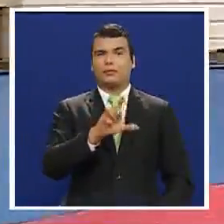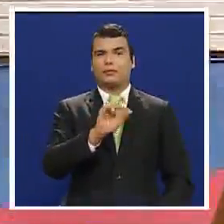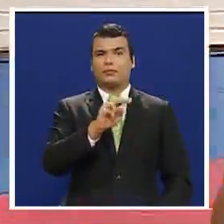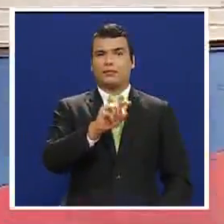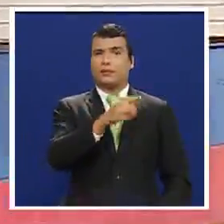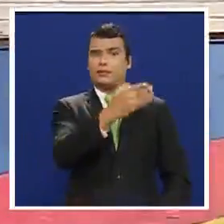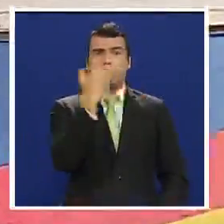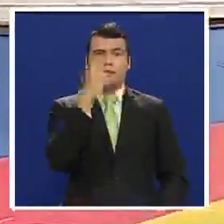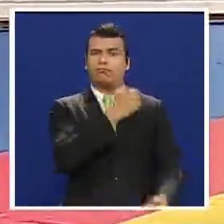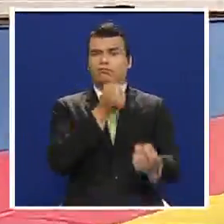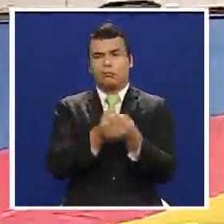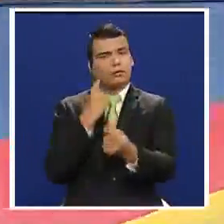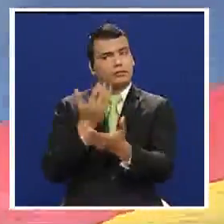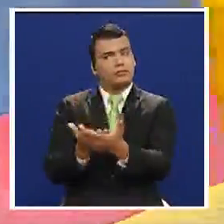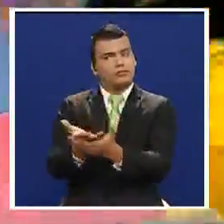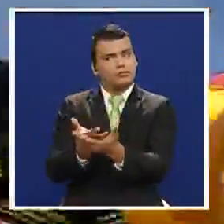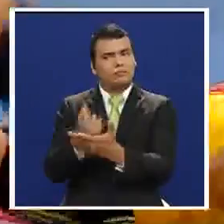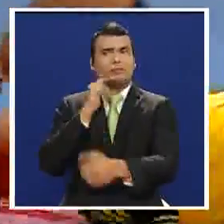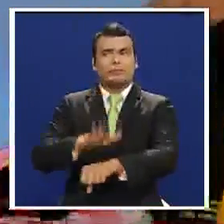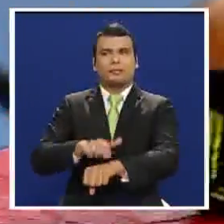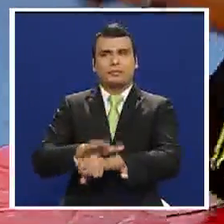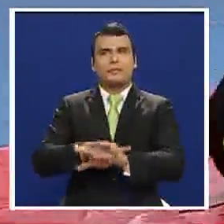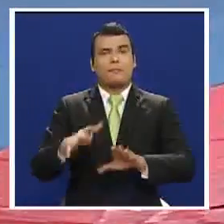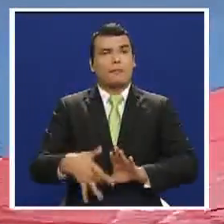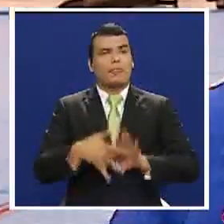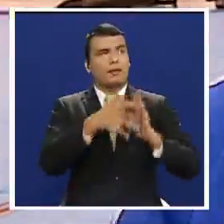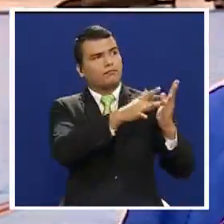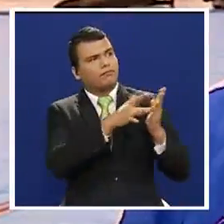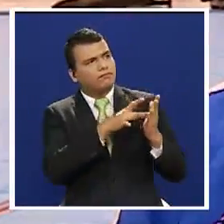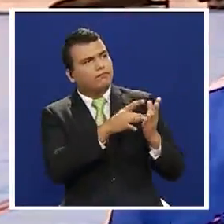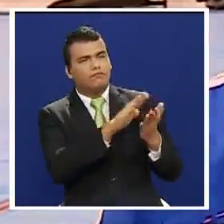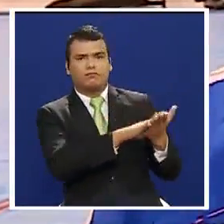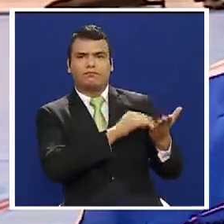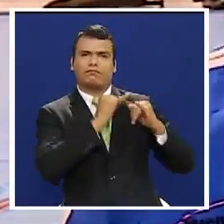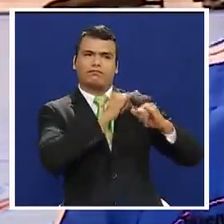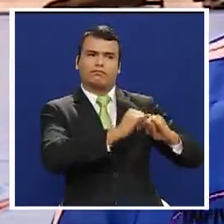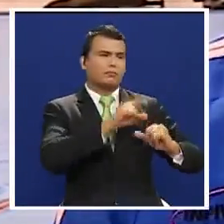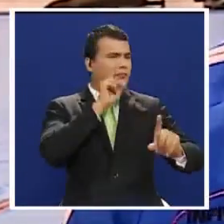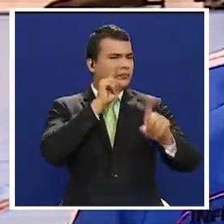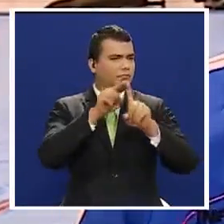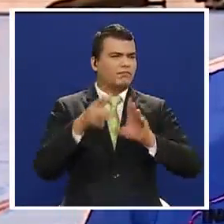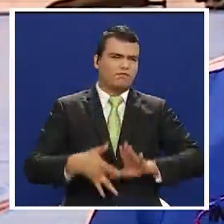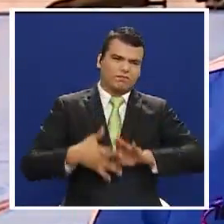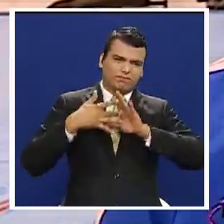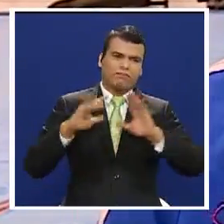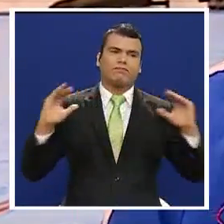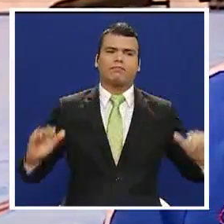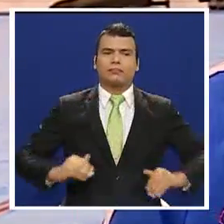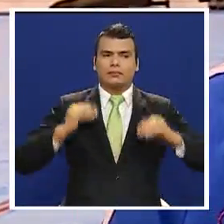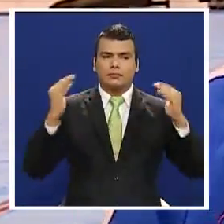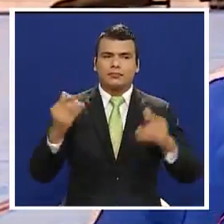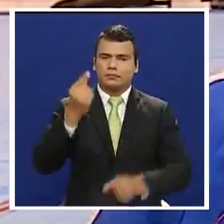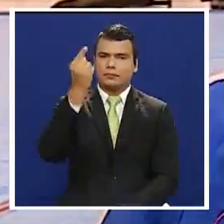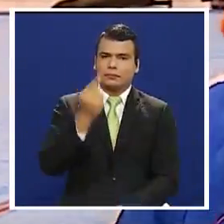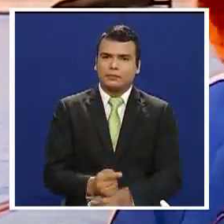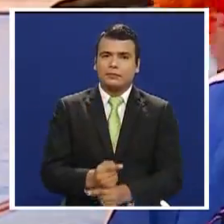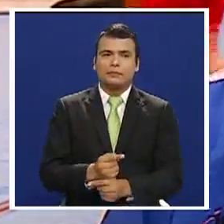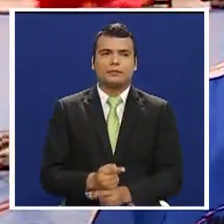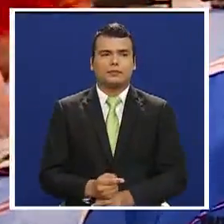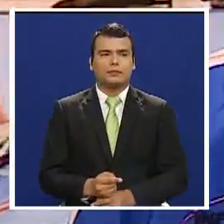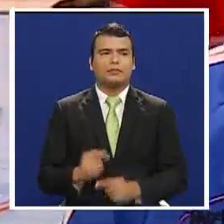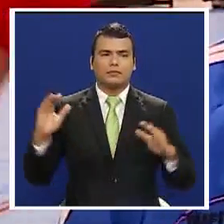del podium. Voy a estar en los 58 kilogramos, la categoría que hice en Londres fueron los 55. Hay rivales muy conocidas de